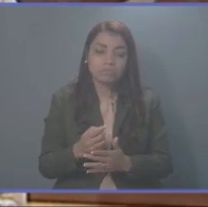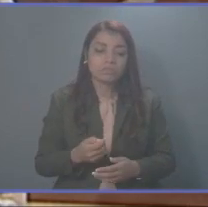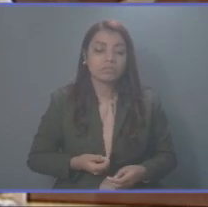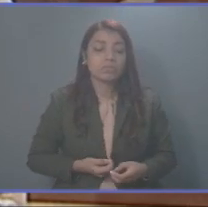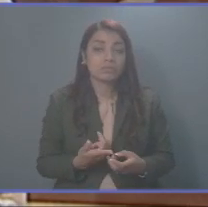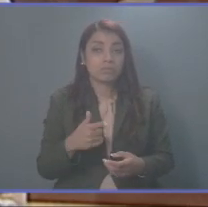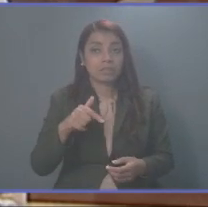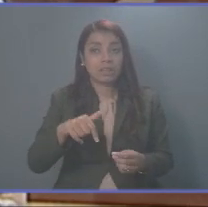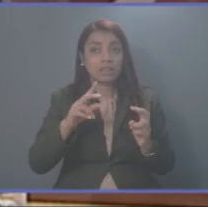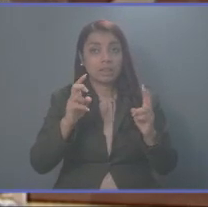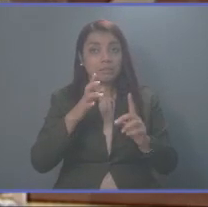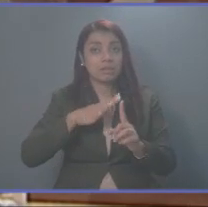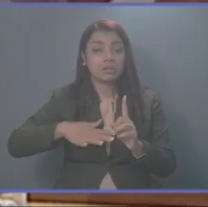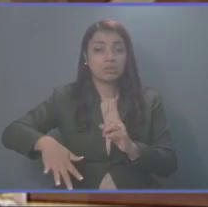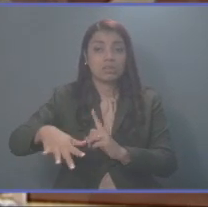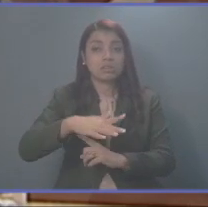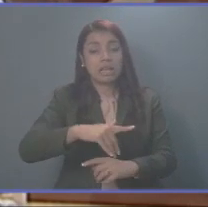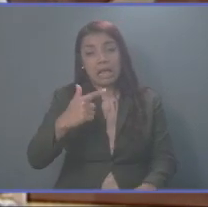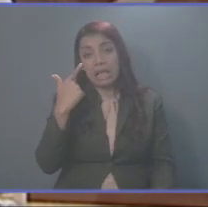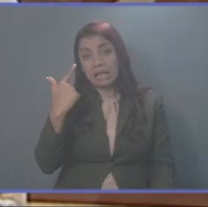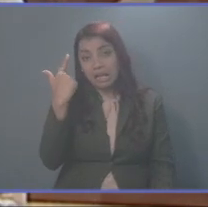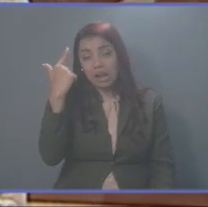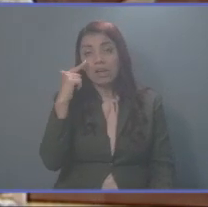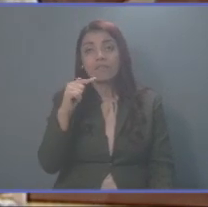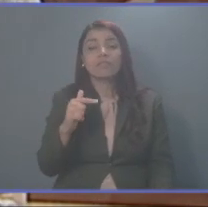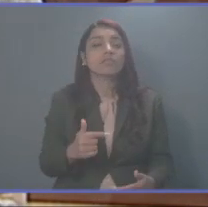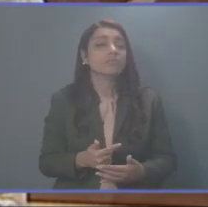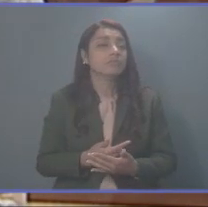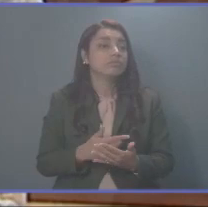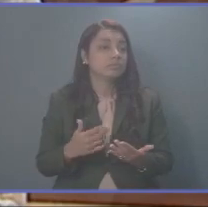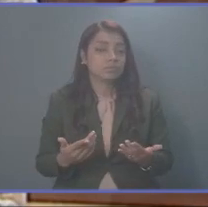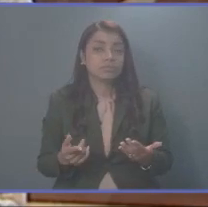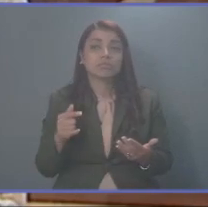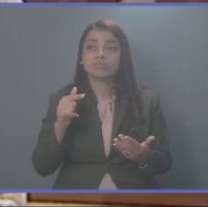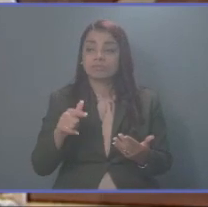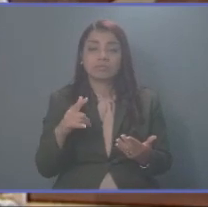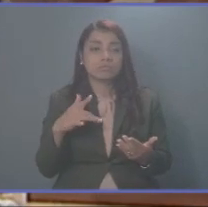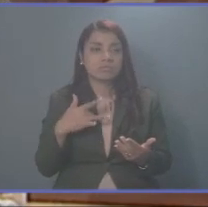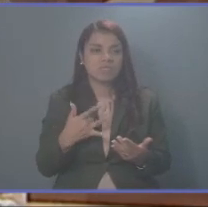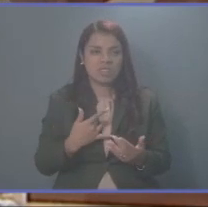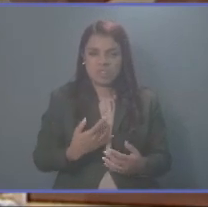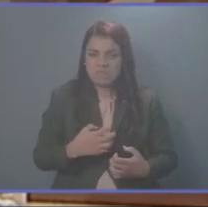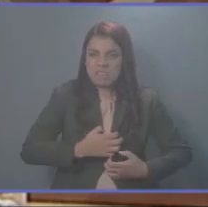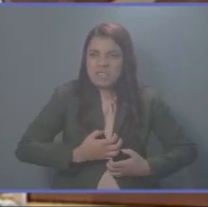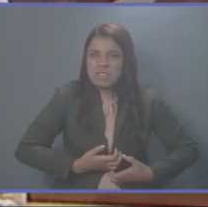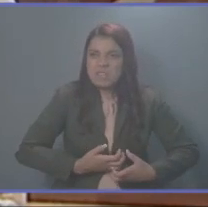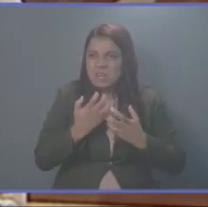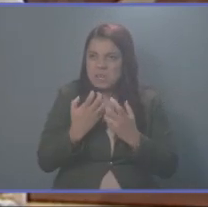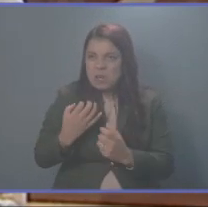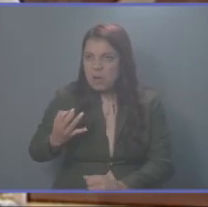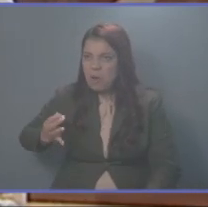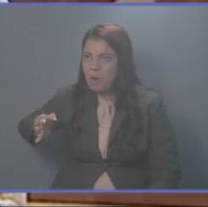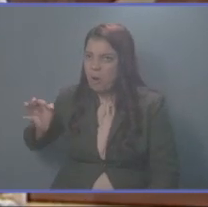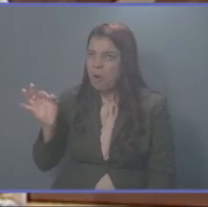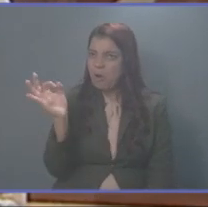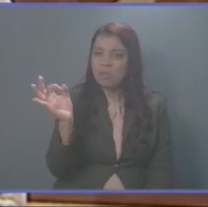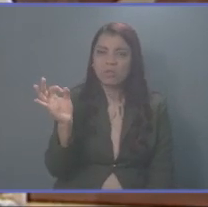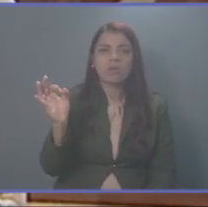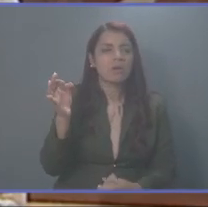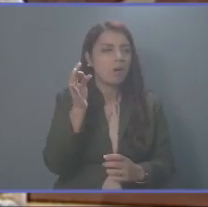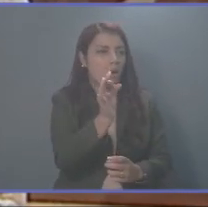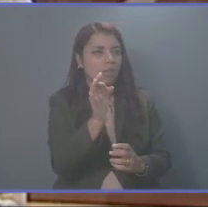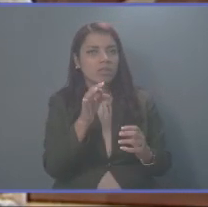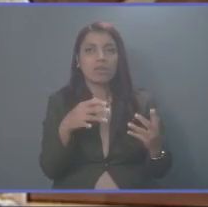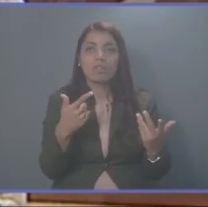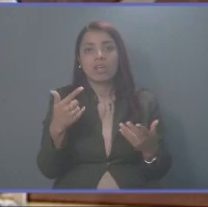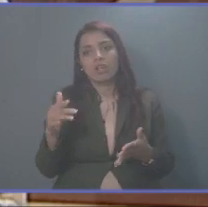lo grave de esta situación es que en muchos casos ese sentimiento de odio desmedido es alimentado desde